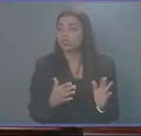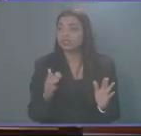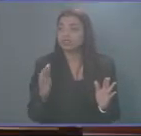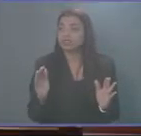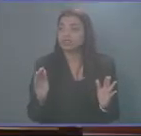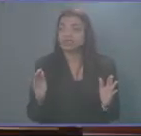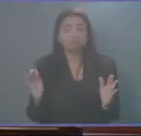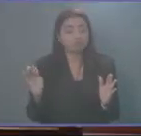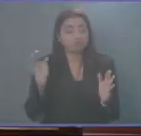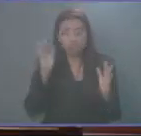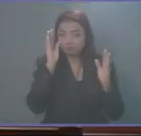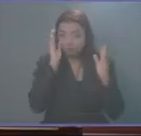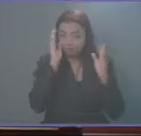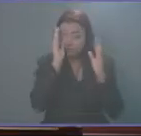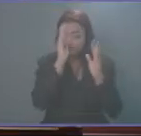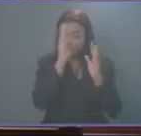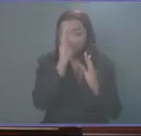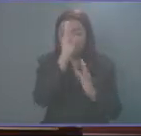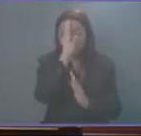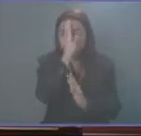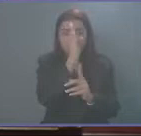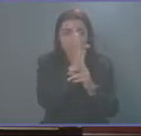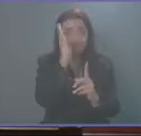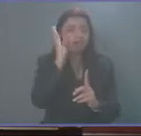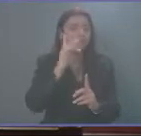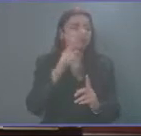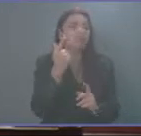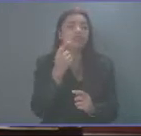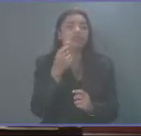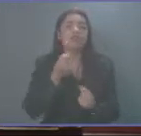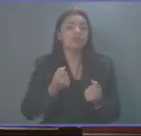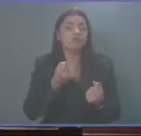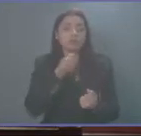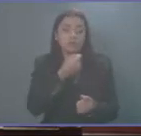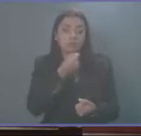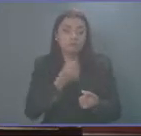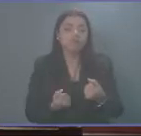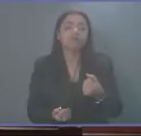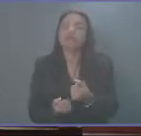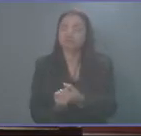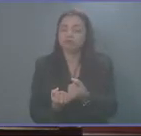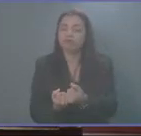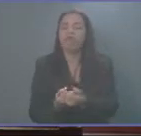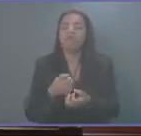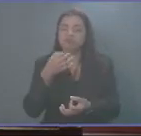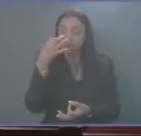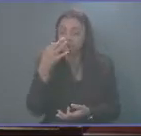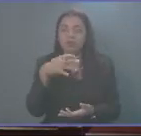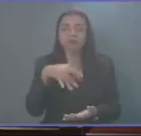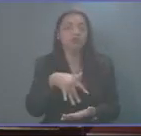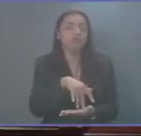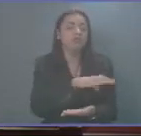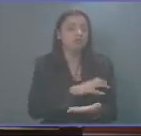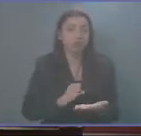centrado en el interés de informar debidamente al pueblo salvadoreño.